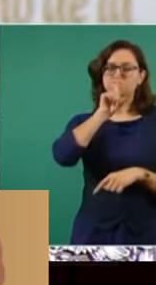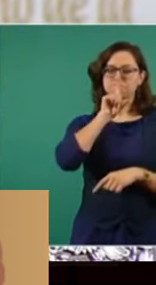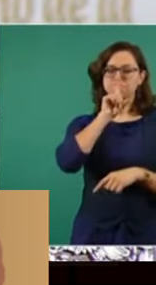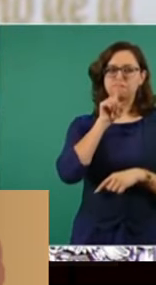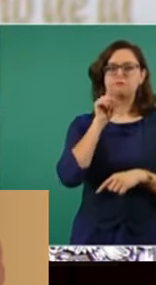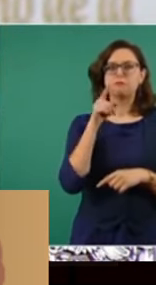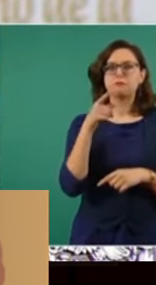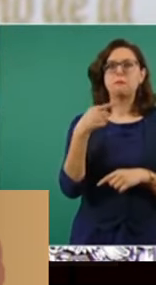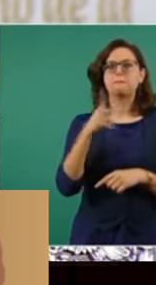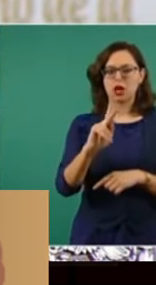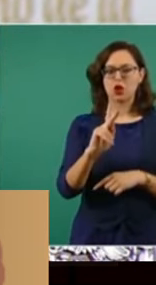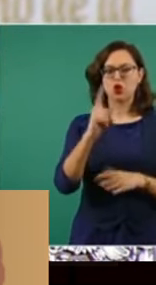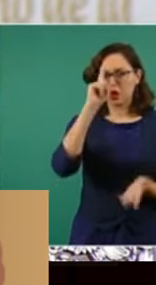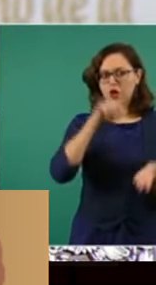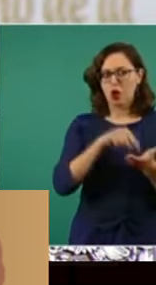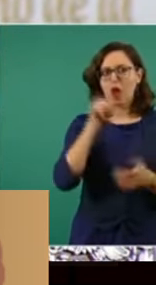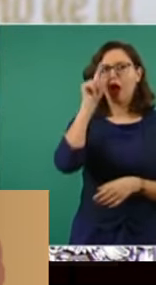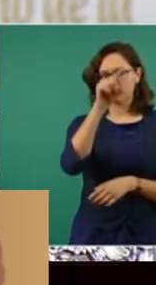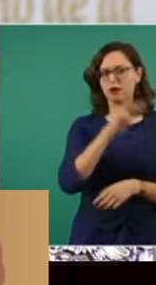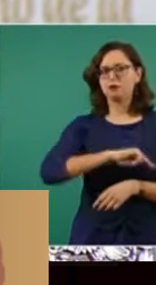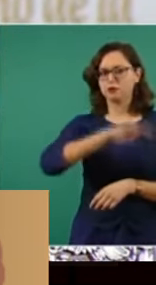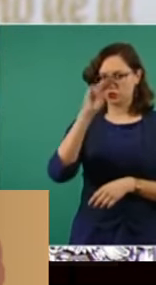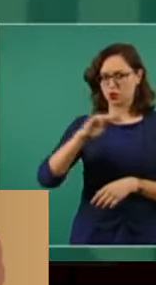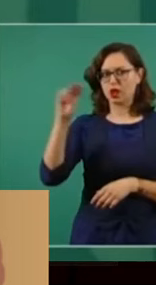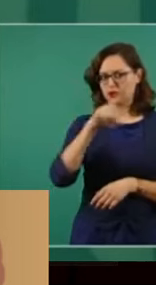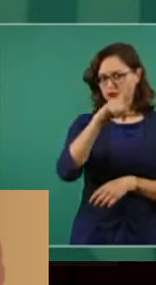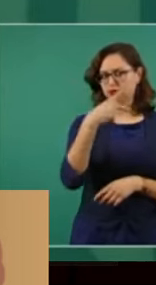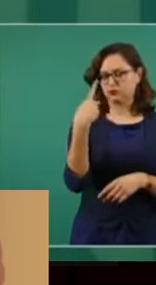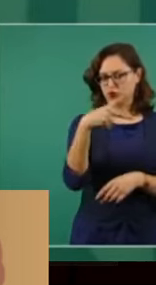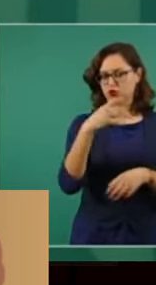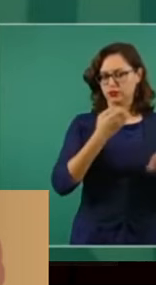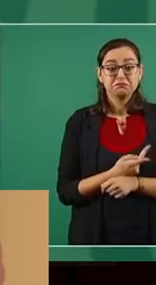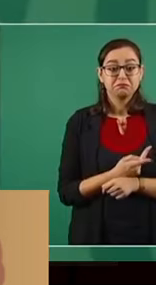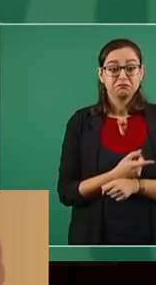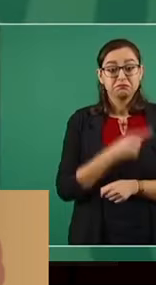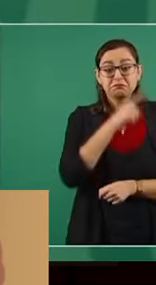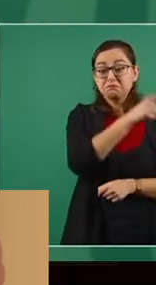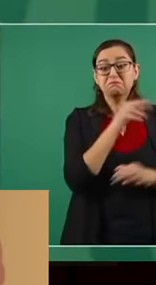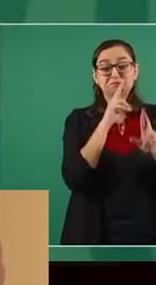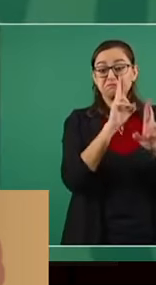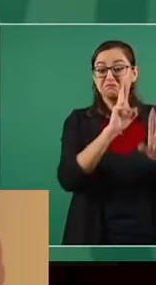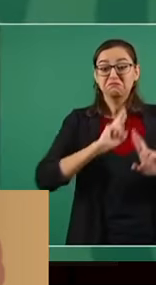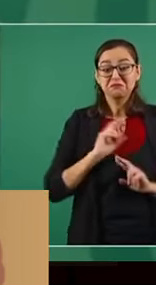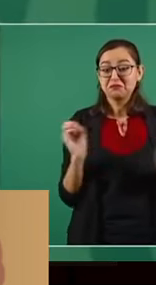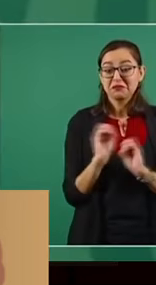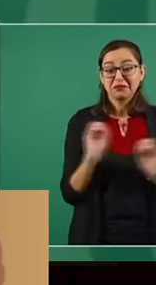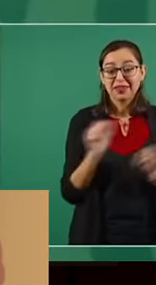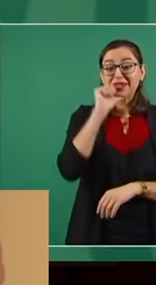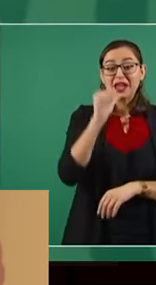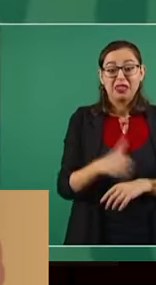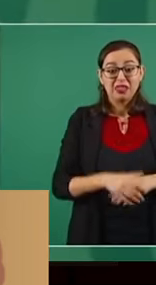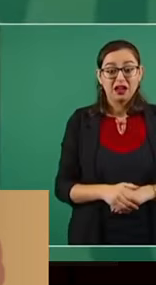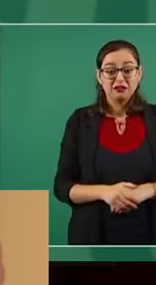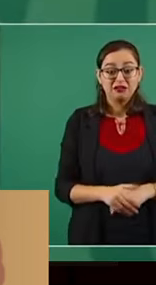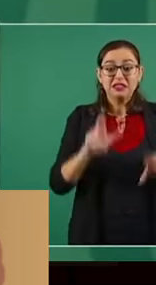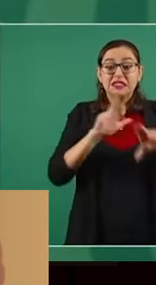eso, ¿verdad? Dicen, pero Fidel, con esto, ¿qué vamos a hacer? ¿Vamos a ir de nuevo al campo con el fusil en la mano? No, también eso se